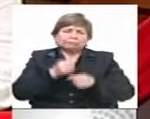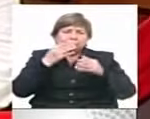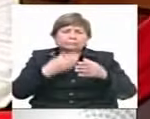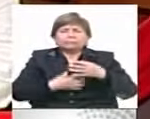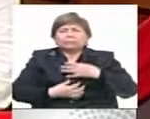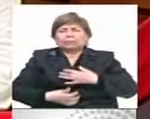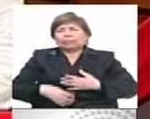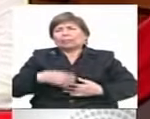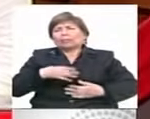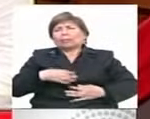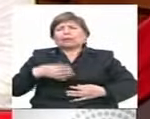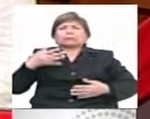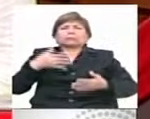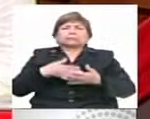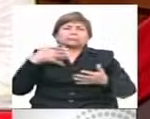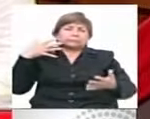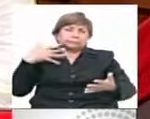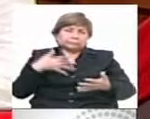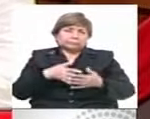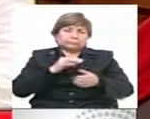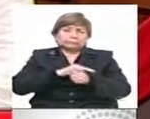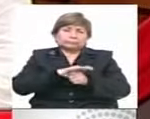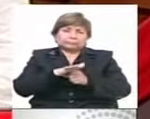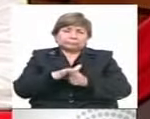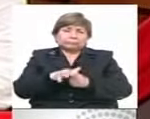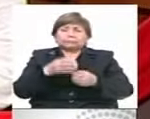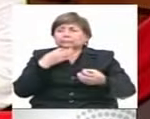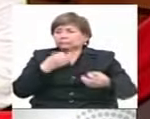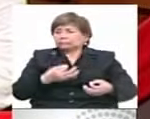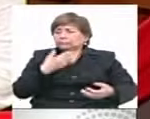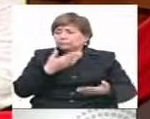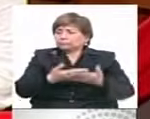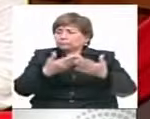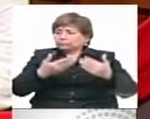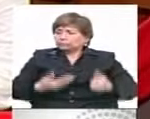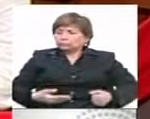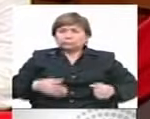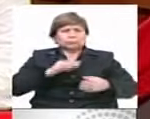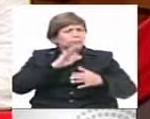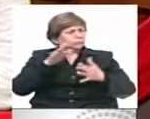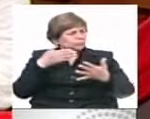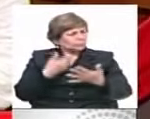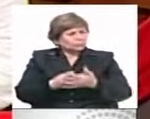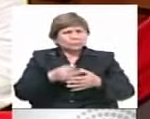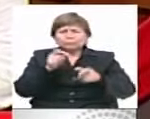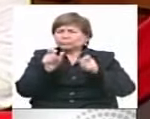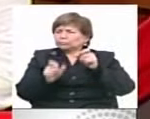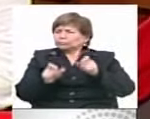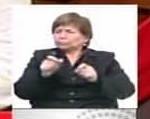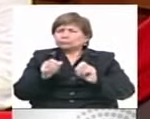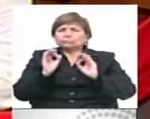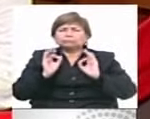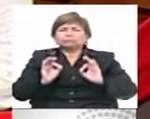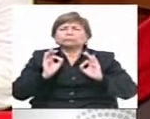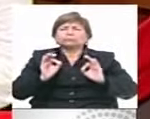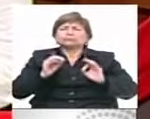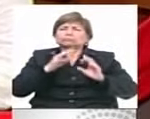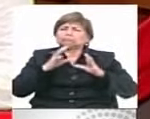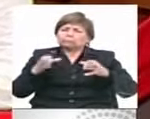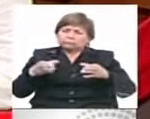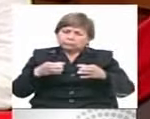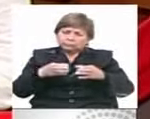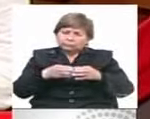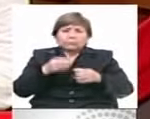hambre y la pandemia en situación de vulnerabilidad. Reiteramos nuestro llamado a toda la clase política para trabajar de manera conjunta